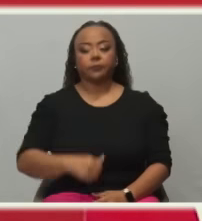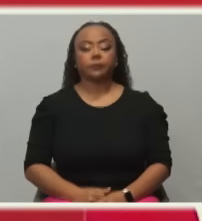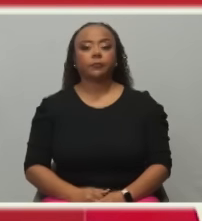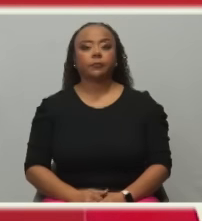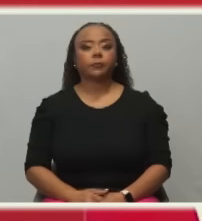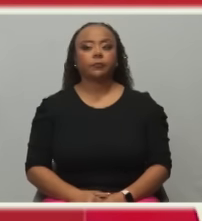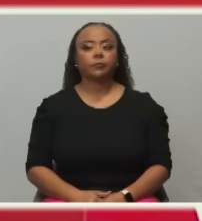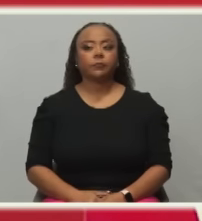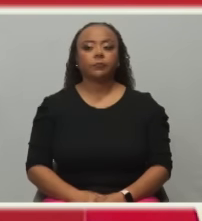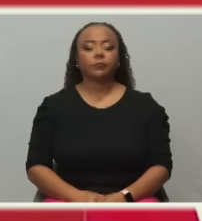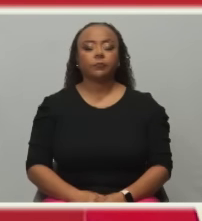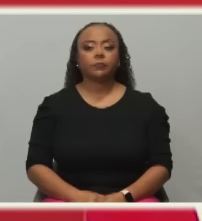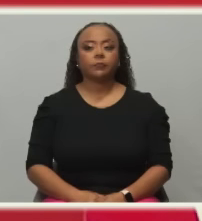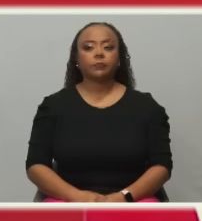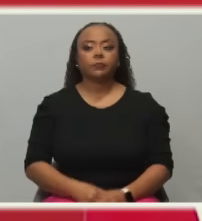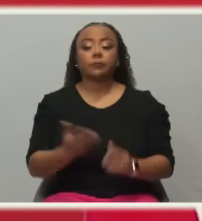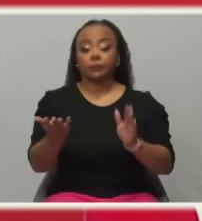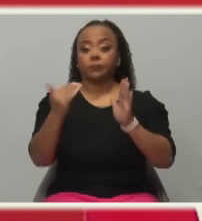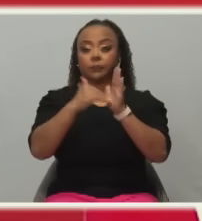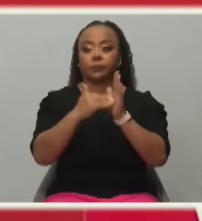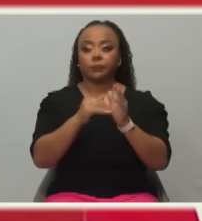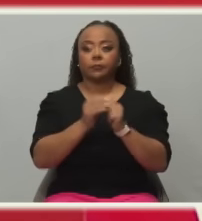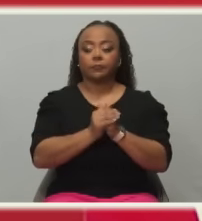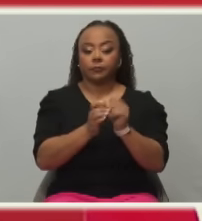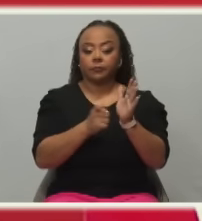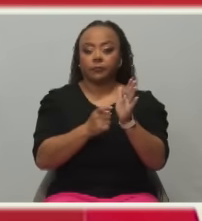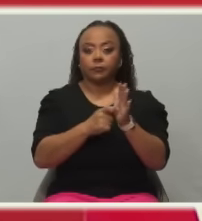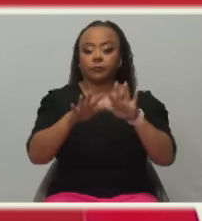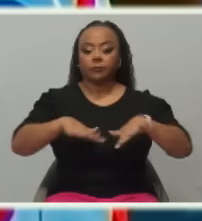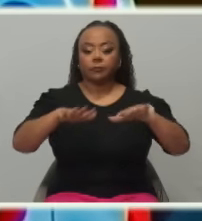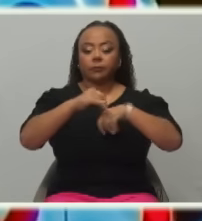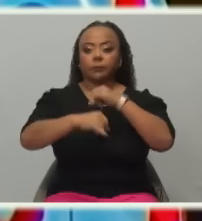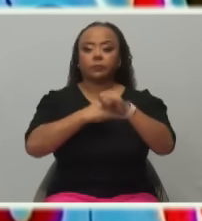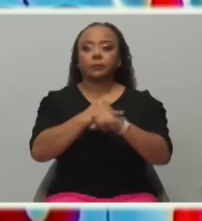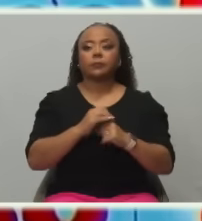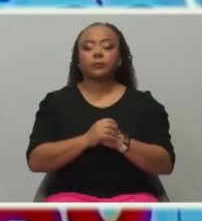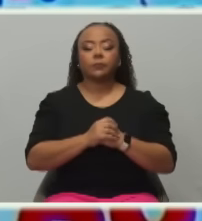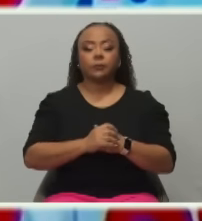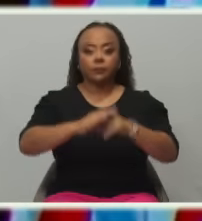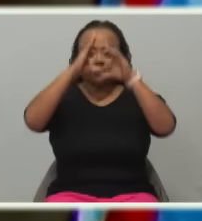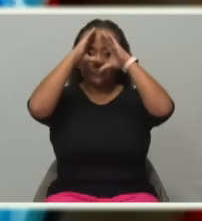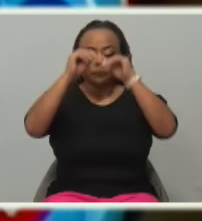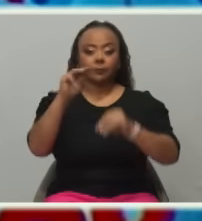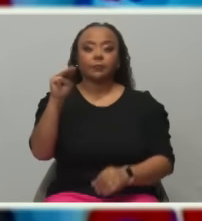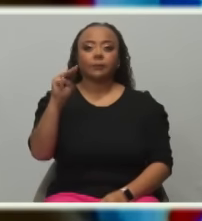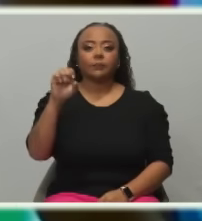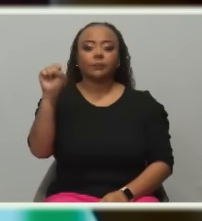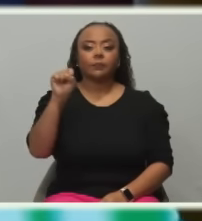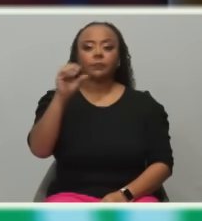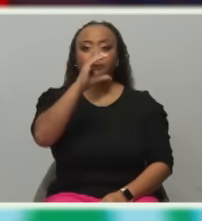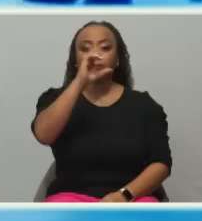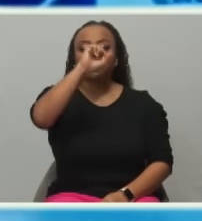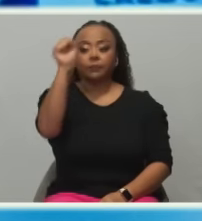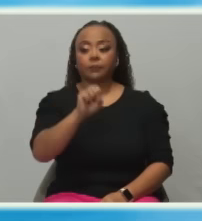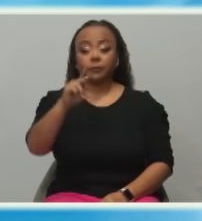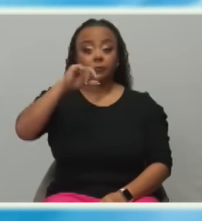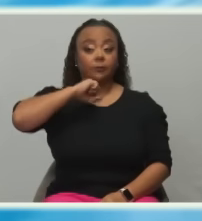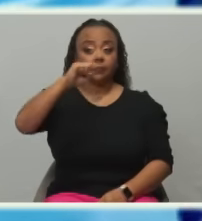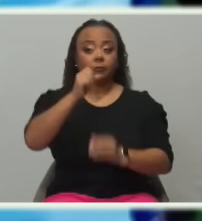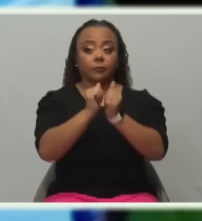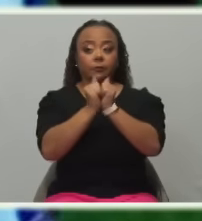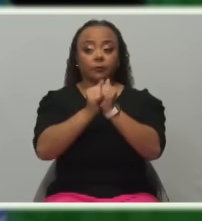quedamos nueva nuevamente en deuda a nivel internacional según los datos de Martín Soto saprisa no es campeón del